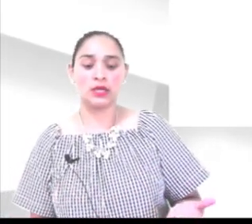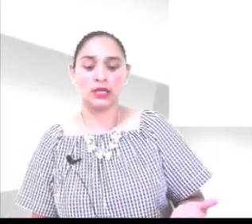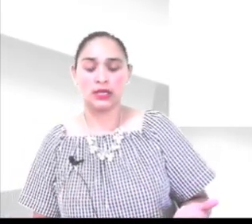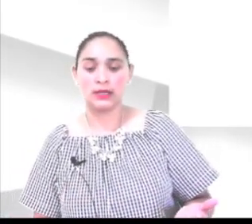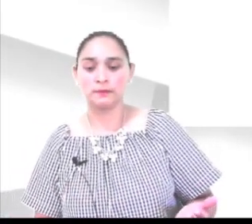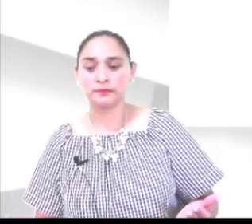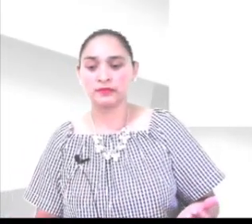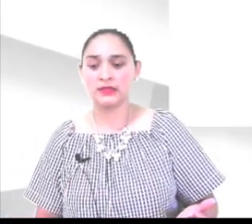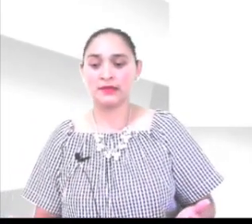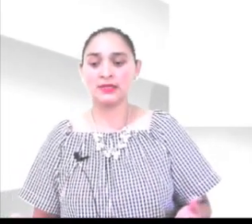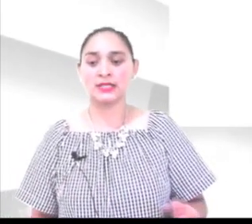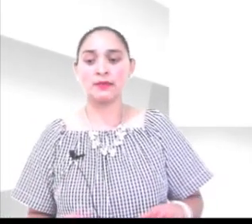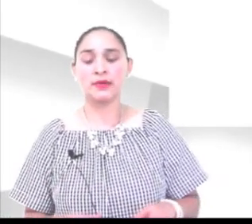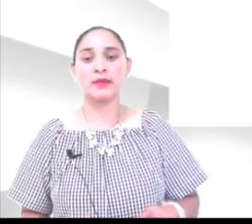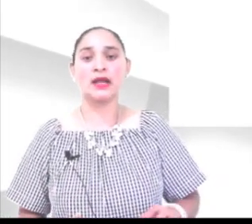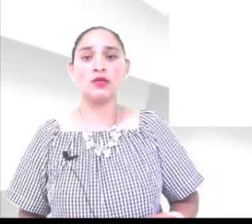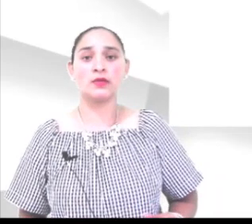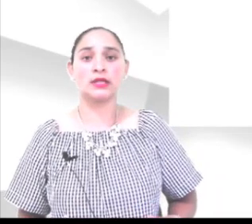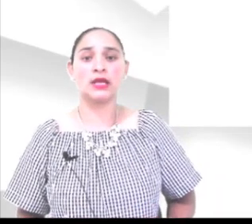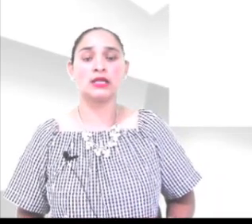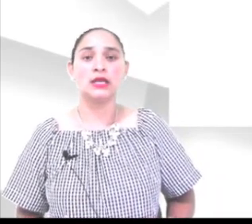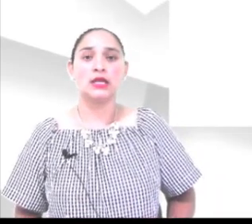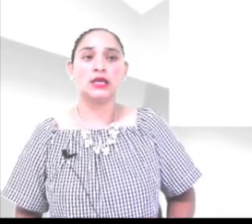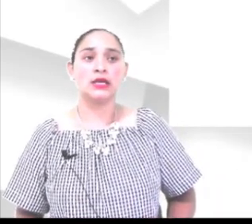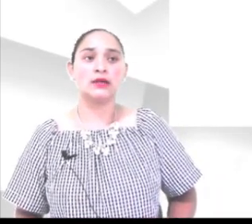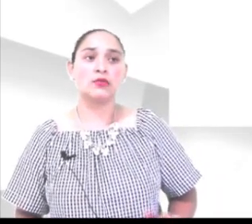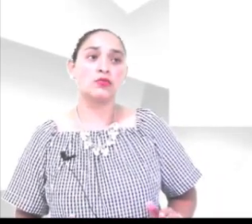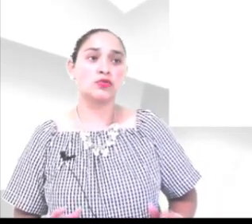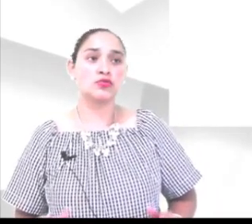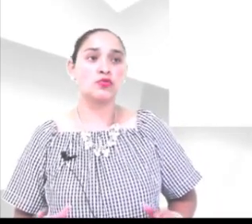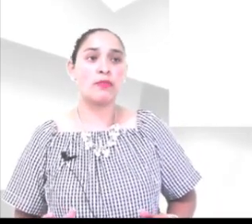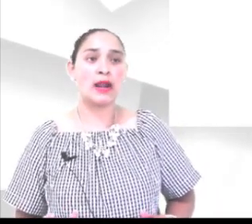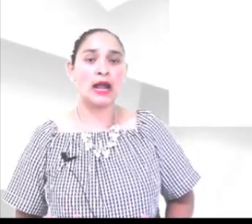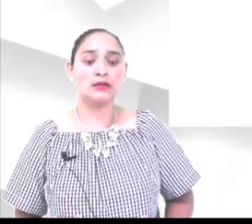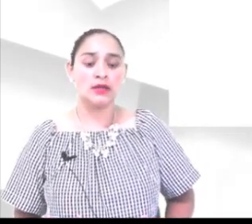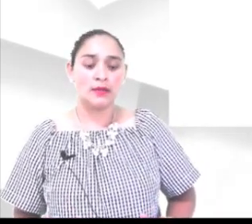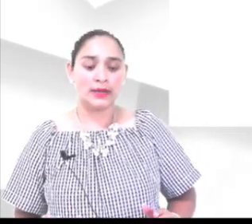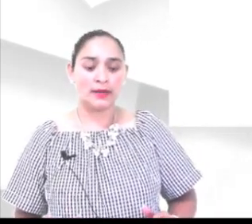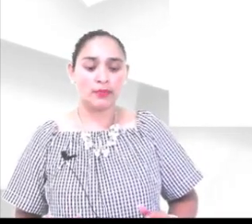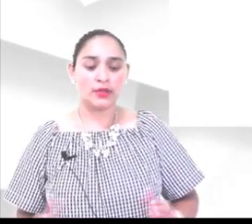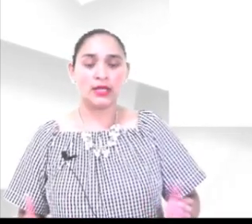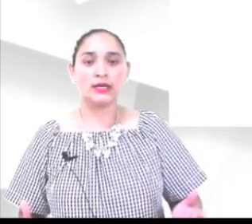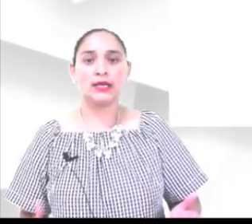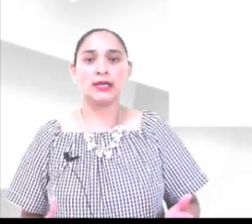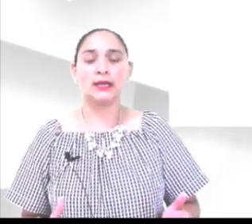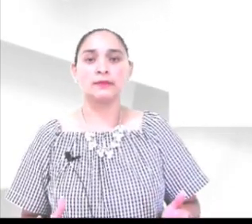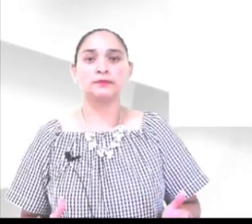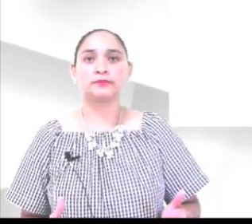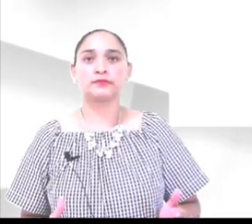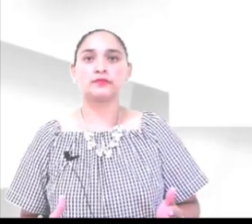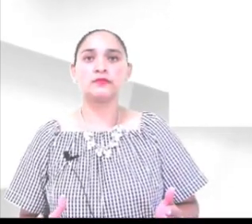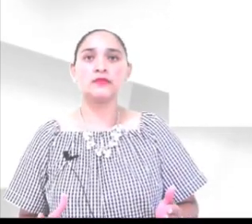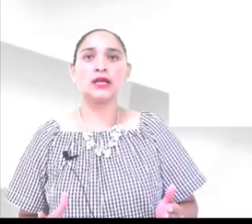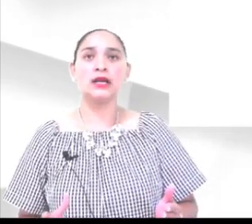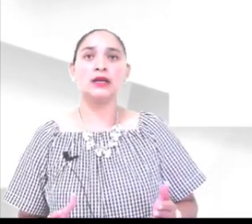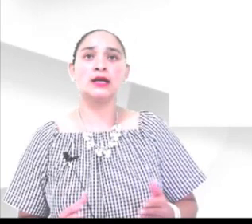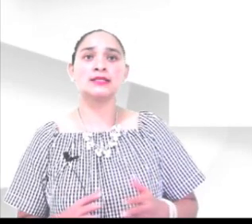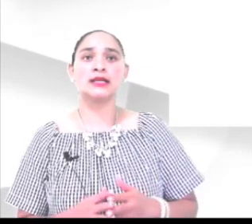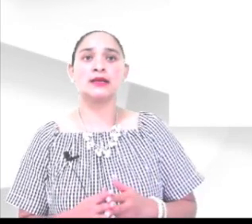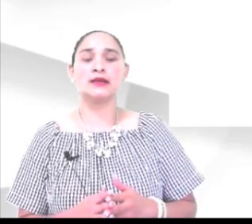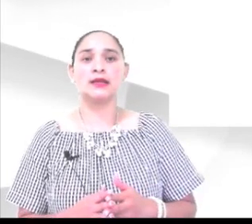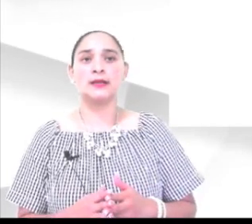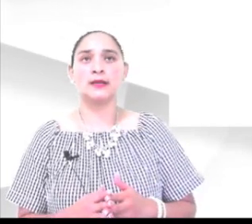El Estado debe estar preparado, ¿verdad?, con su plan para poder